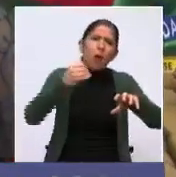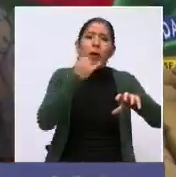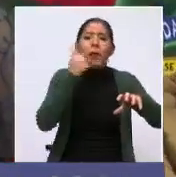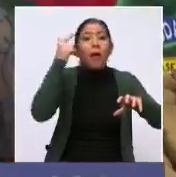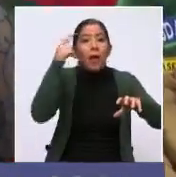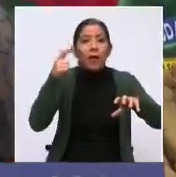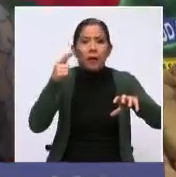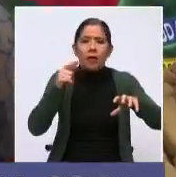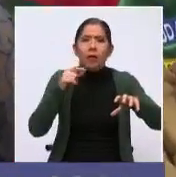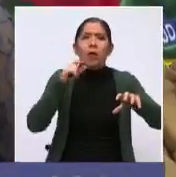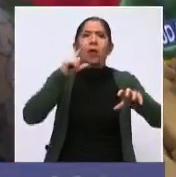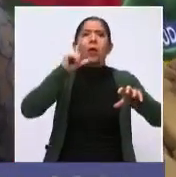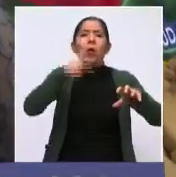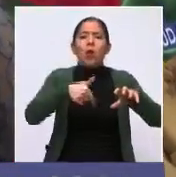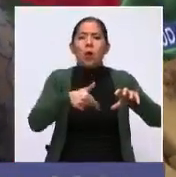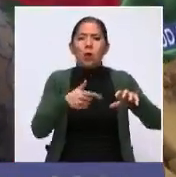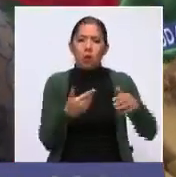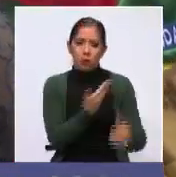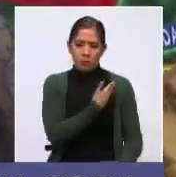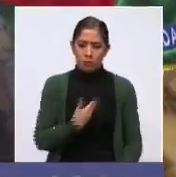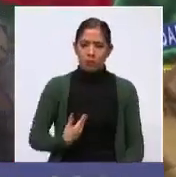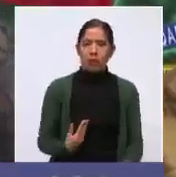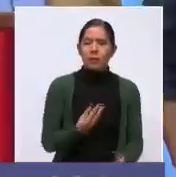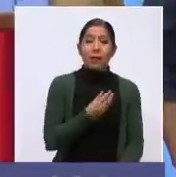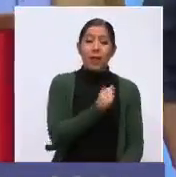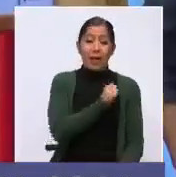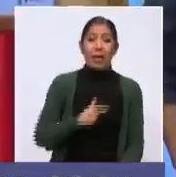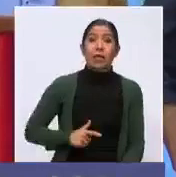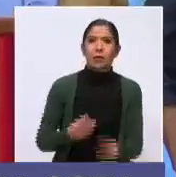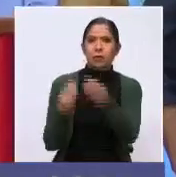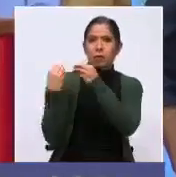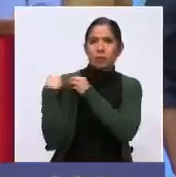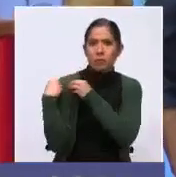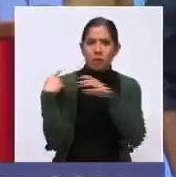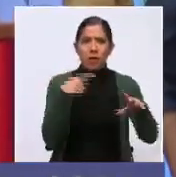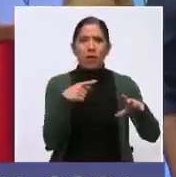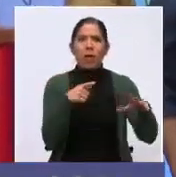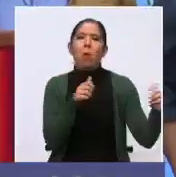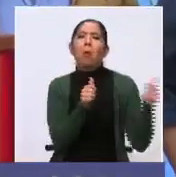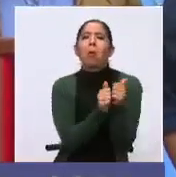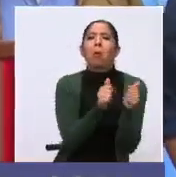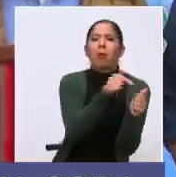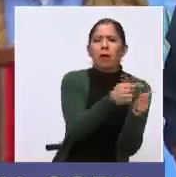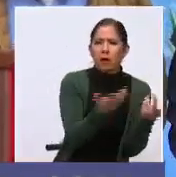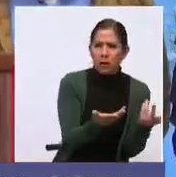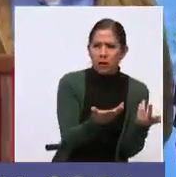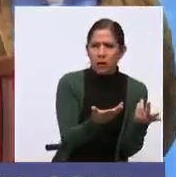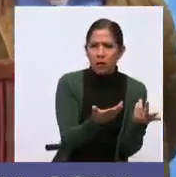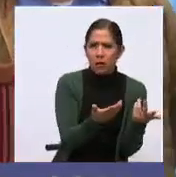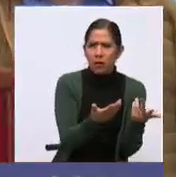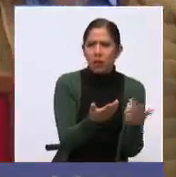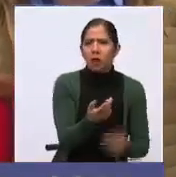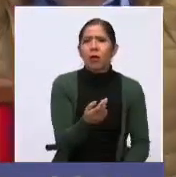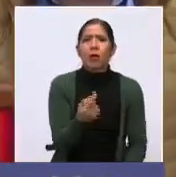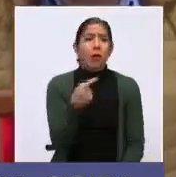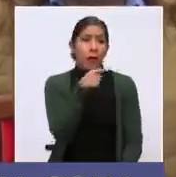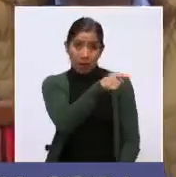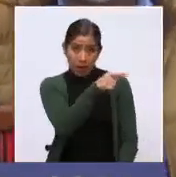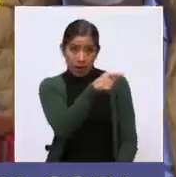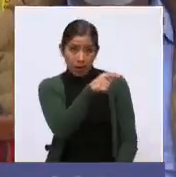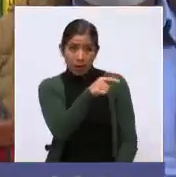se ha abrazado con esa FEJUVE que ha pedido, ¿no?, anulación de la personería jurídica del